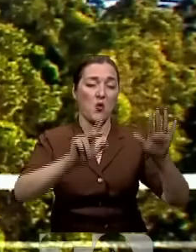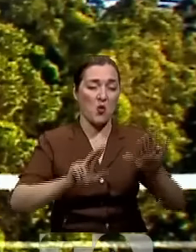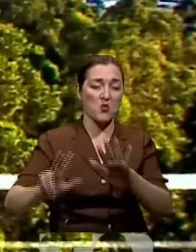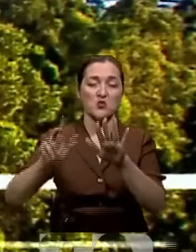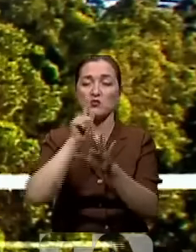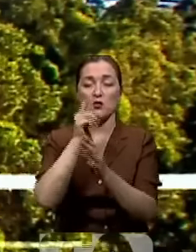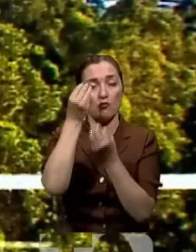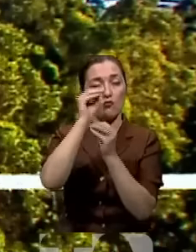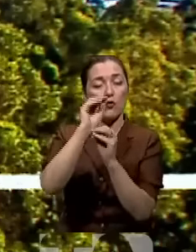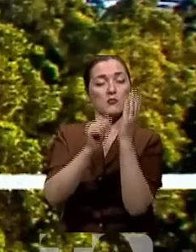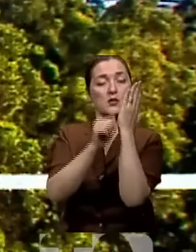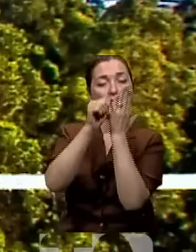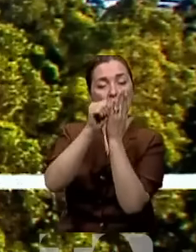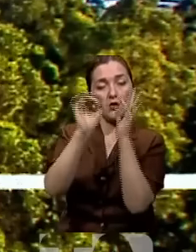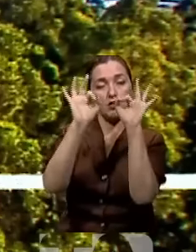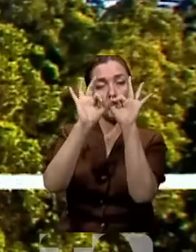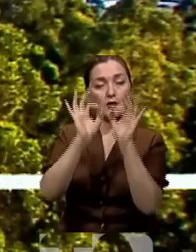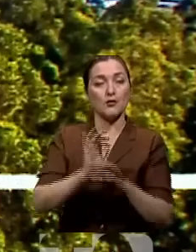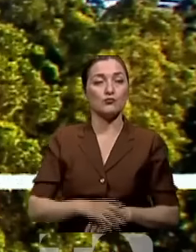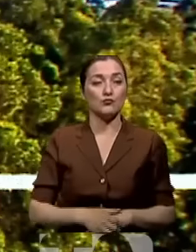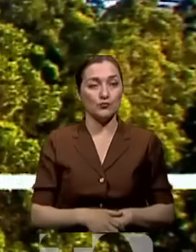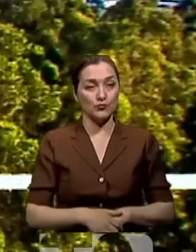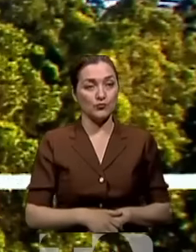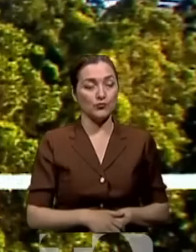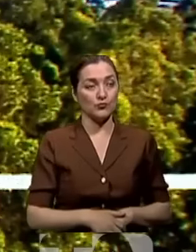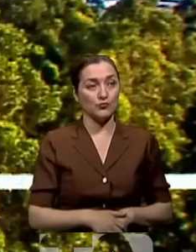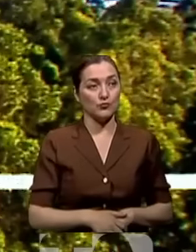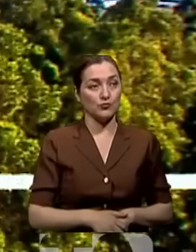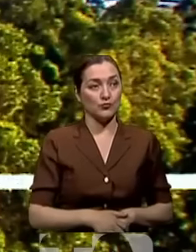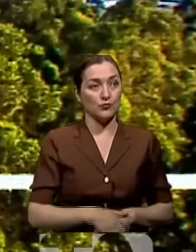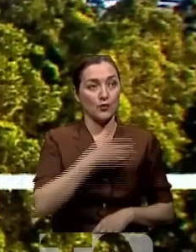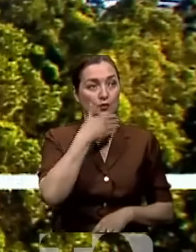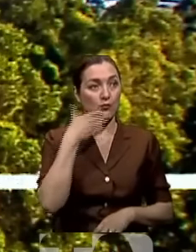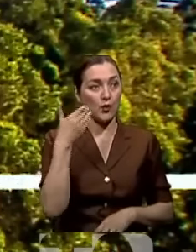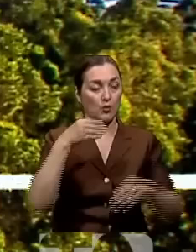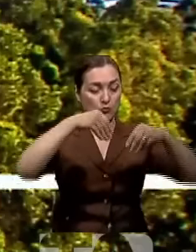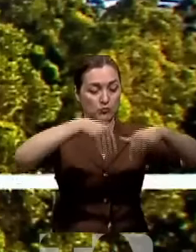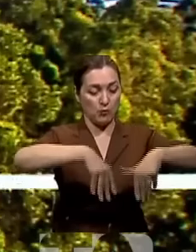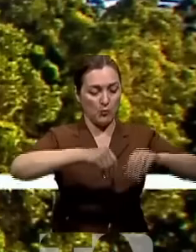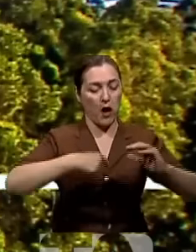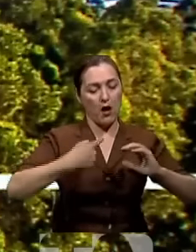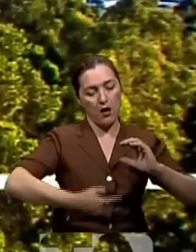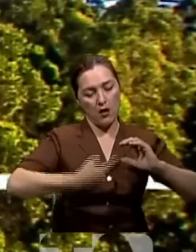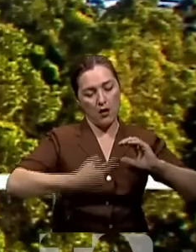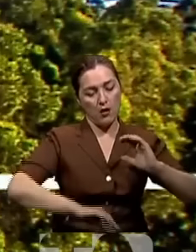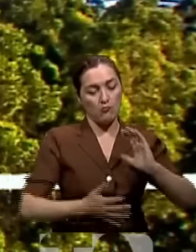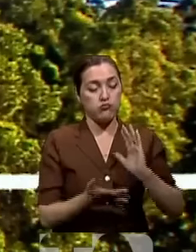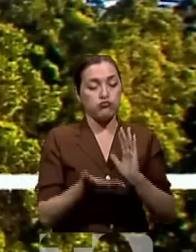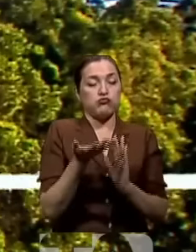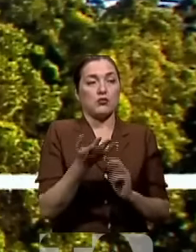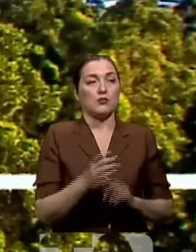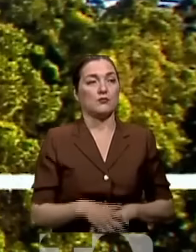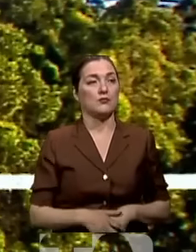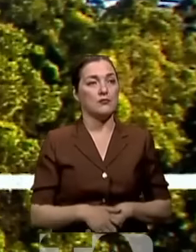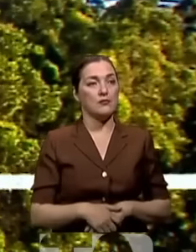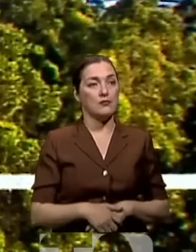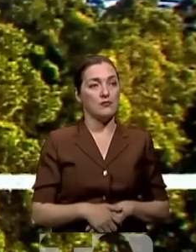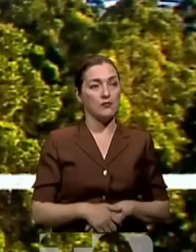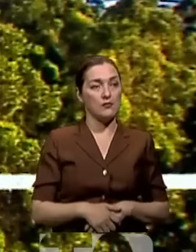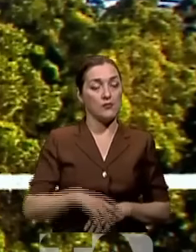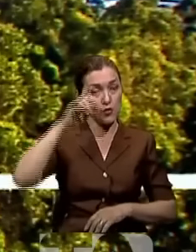anunció el Ministerio de Energía. Esto luego de que se registraran mejores condiciones en la hidroeléctrica Coca-Codo Sinclair. Además, el